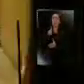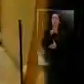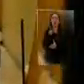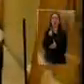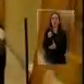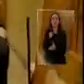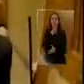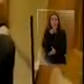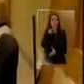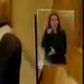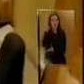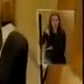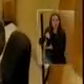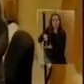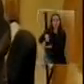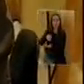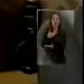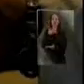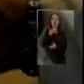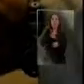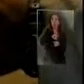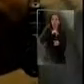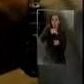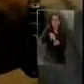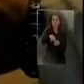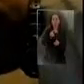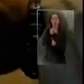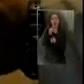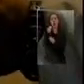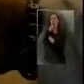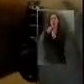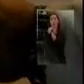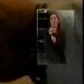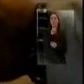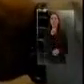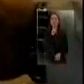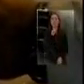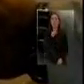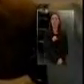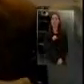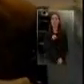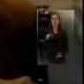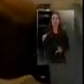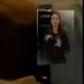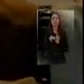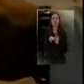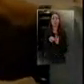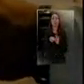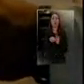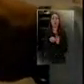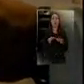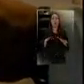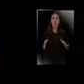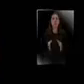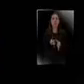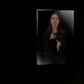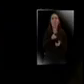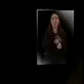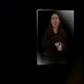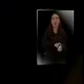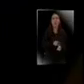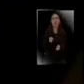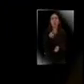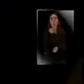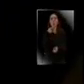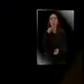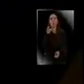fructosa, también, por ejemplo, yogur, o alimentos que tienen que son asociados para diabéticos, son endulzados con